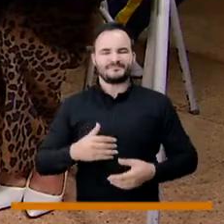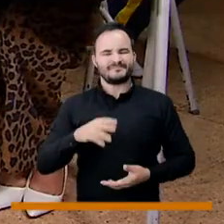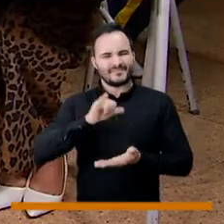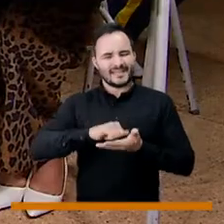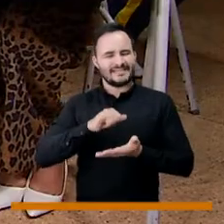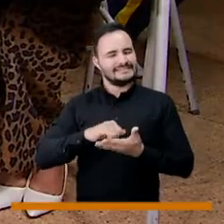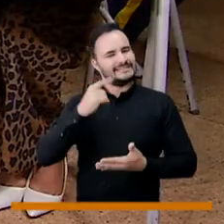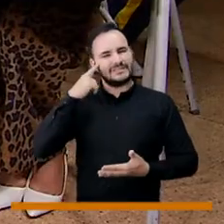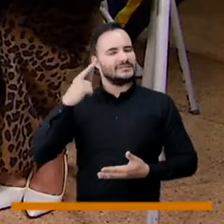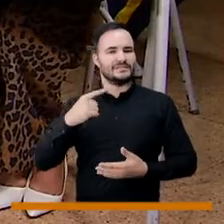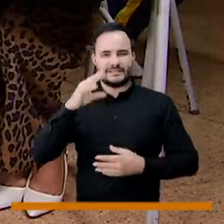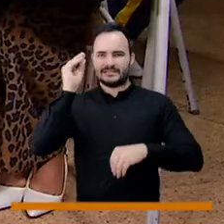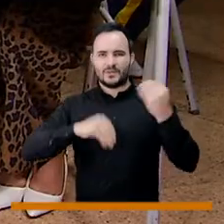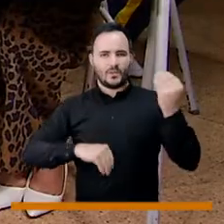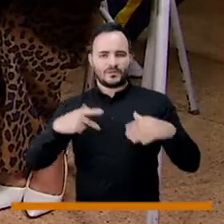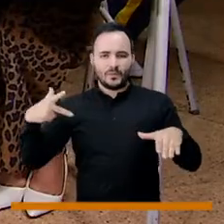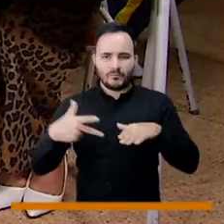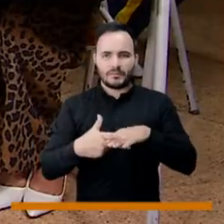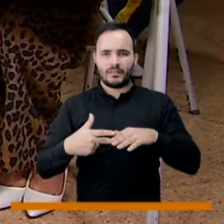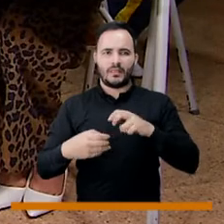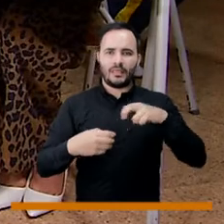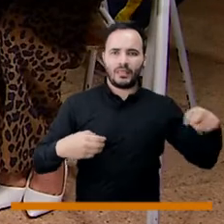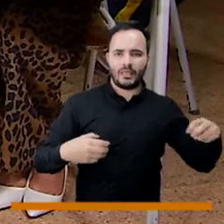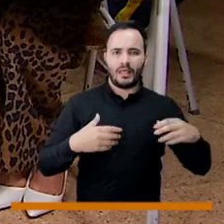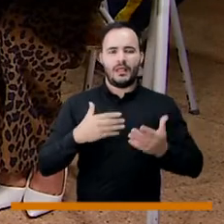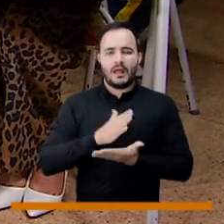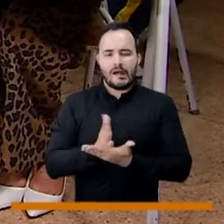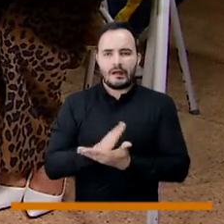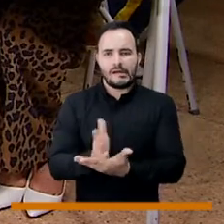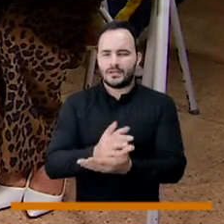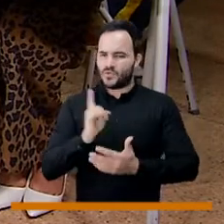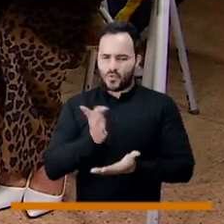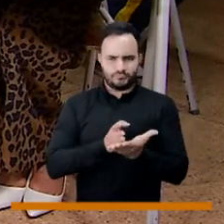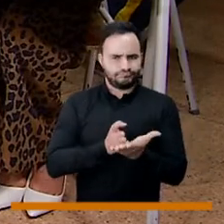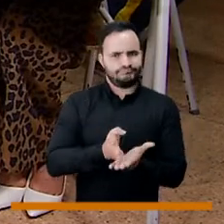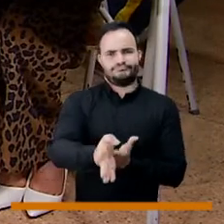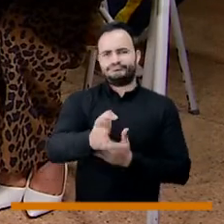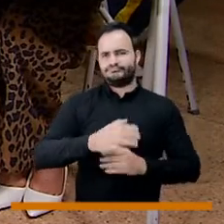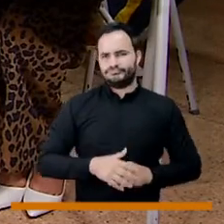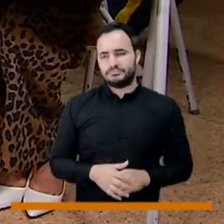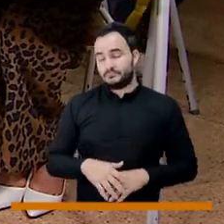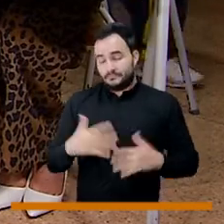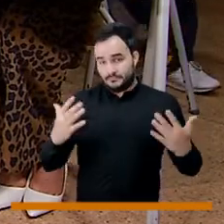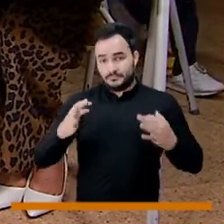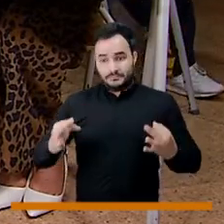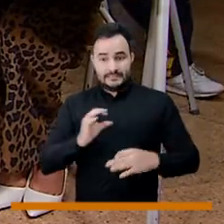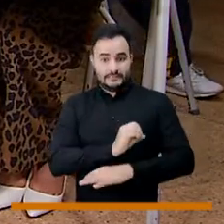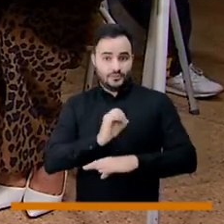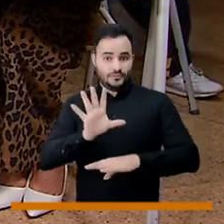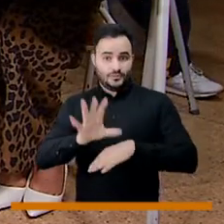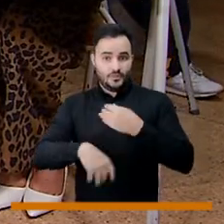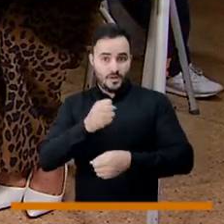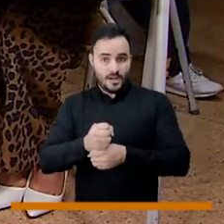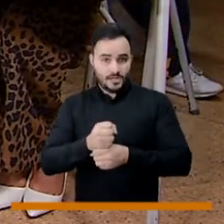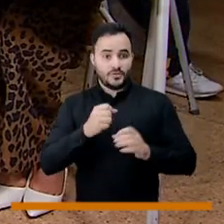tan importante hablar de una continuidad en la gratuidad desde buen comienzo de los 0 a los 5 años desde toda esa formación